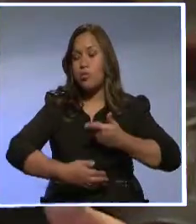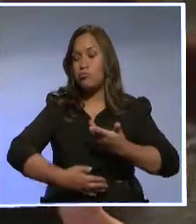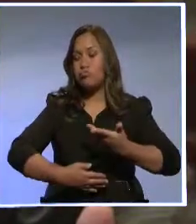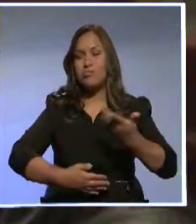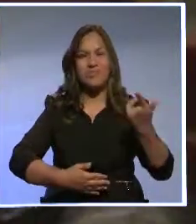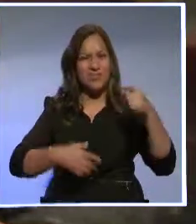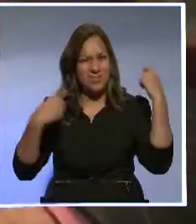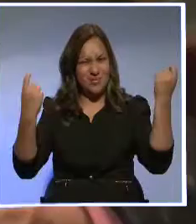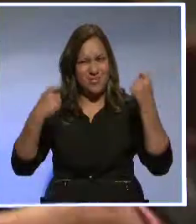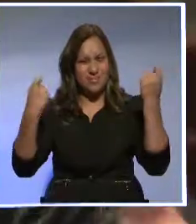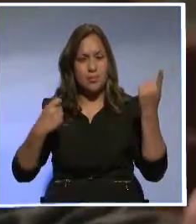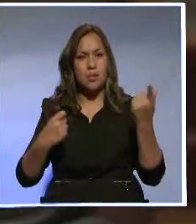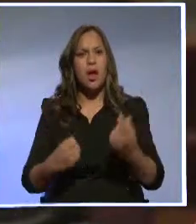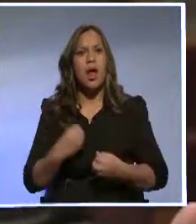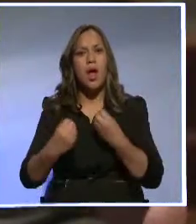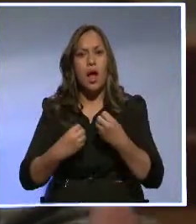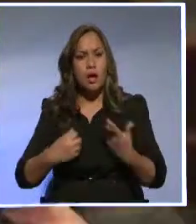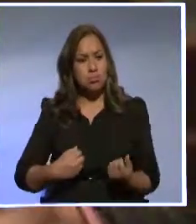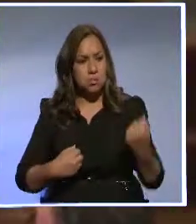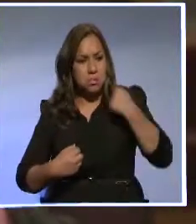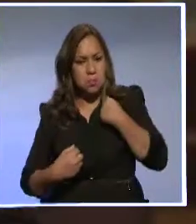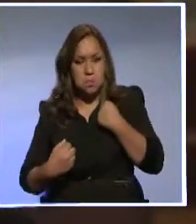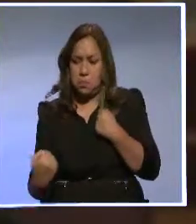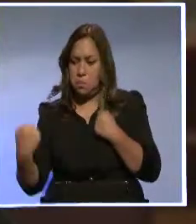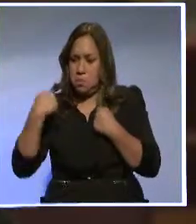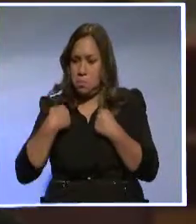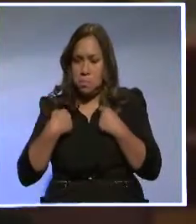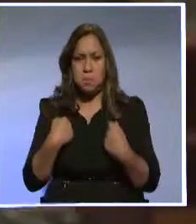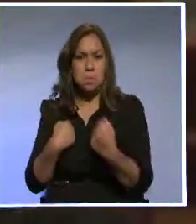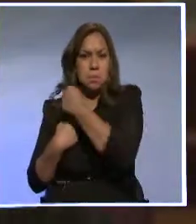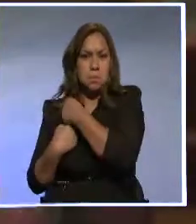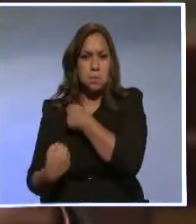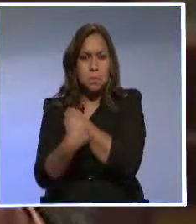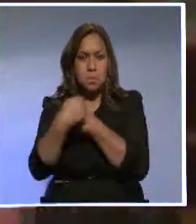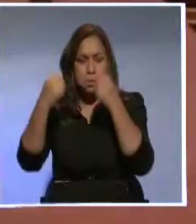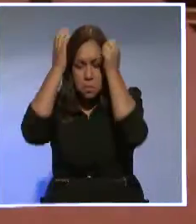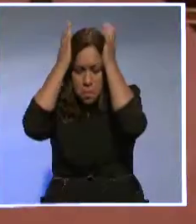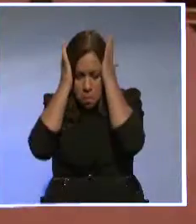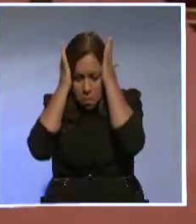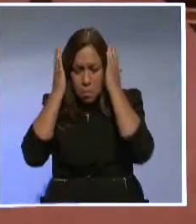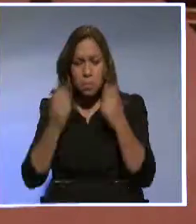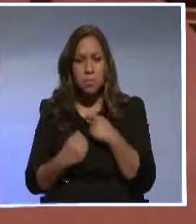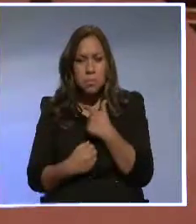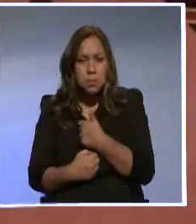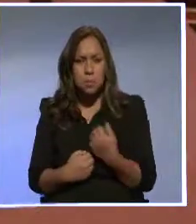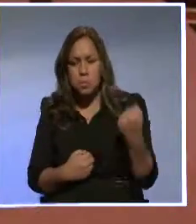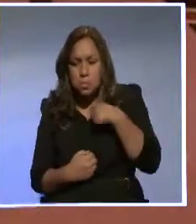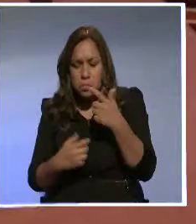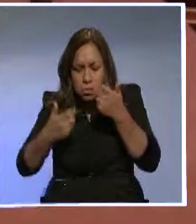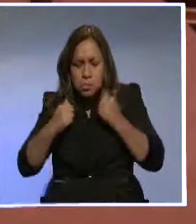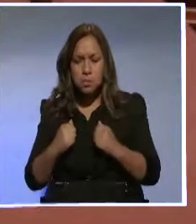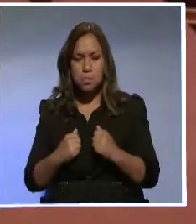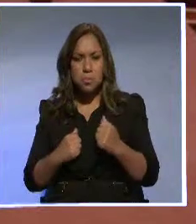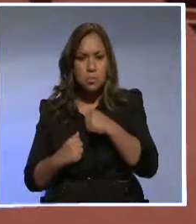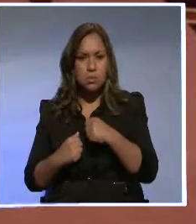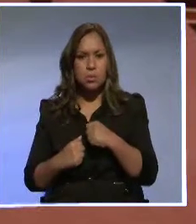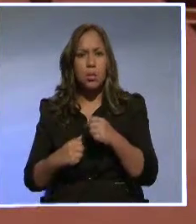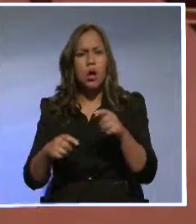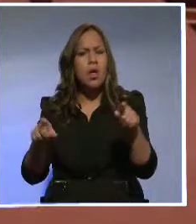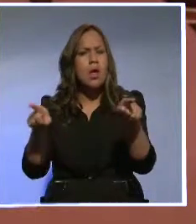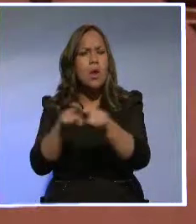cargadas de un montón de cosas un montón de objetos disímiles de toda clase así es esta ley